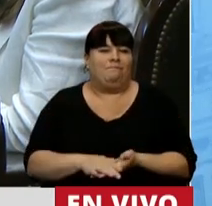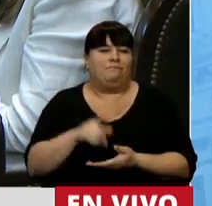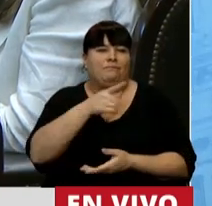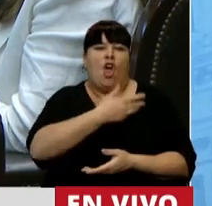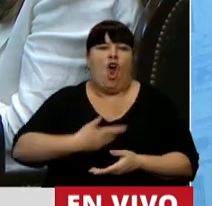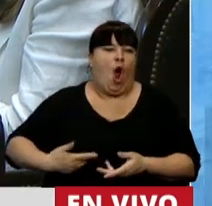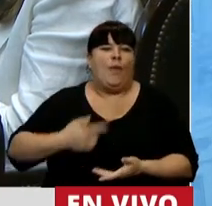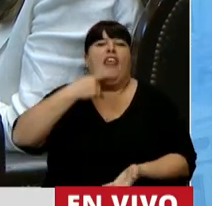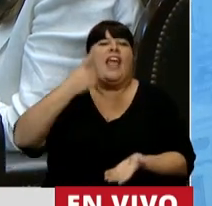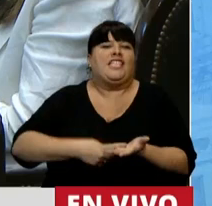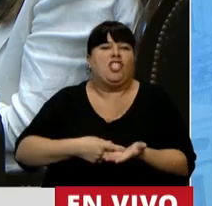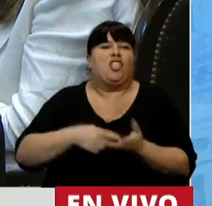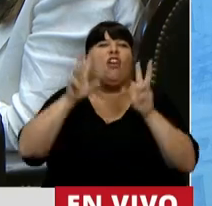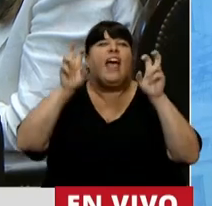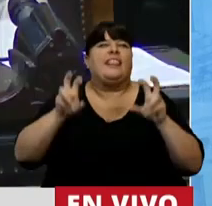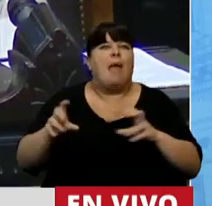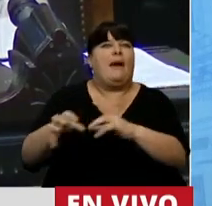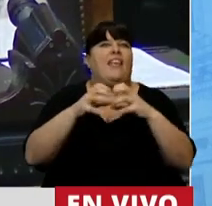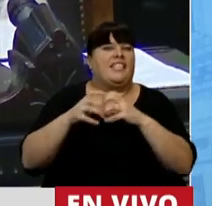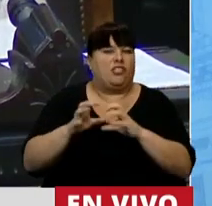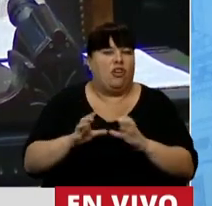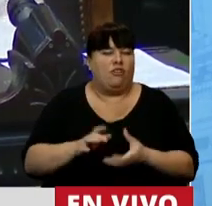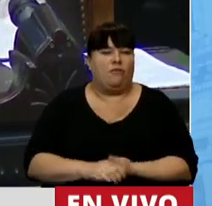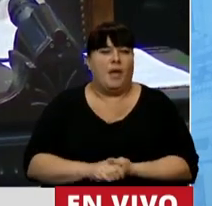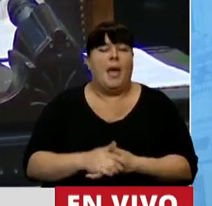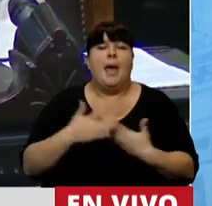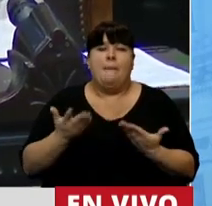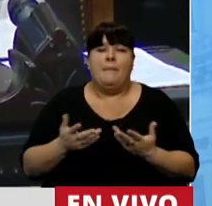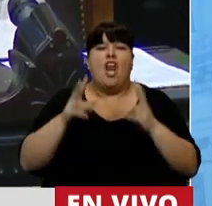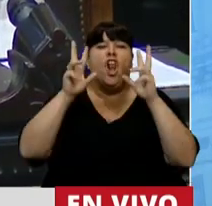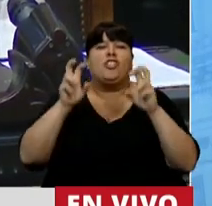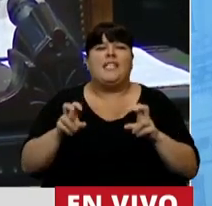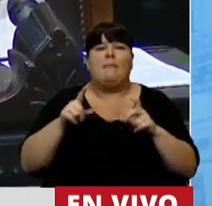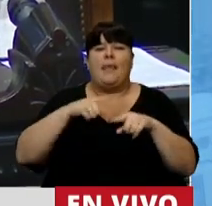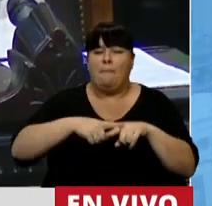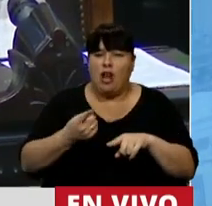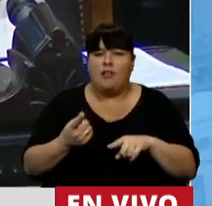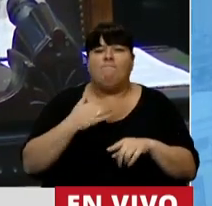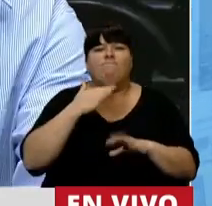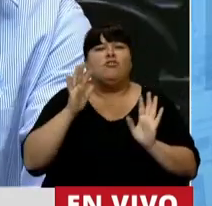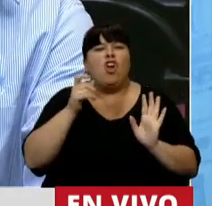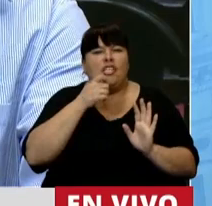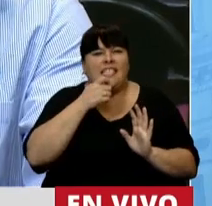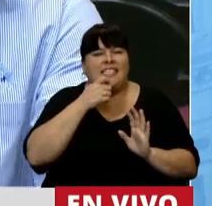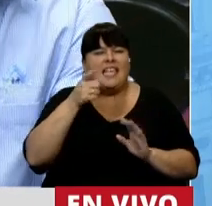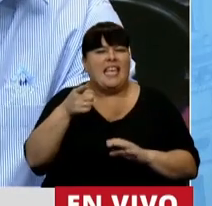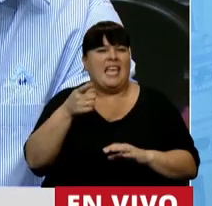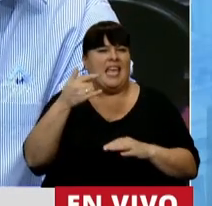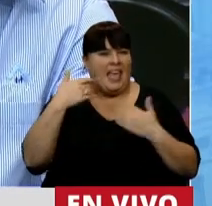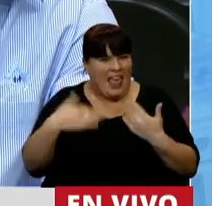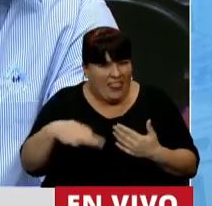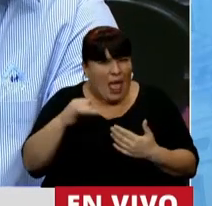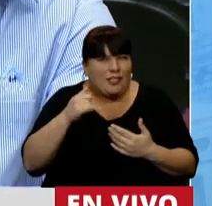que el oficialismo decide cuándo se tratan los temas. Pero la agenda política, no sé si comprendía